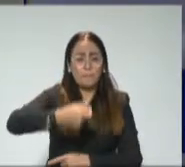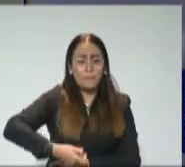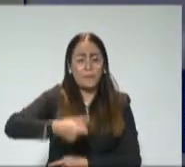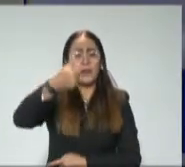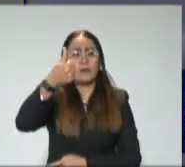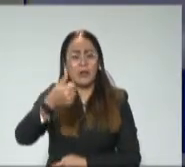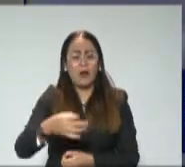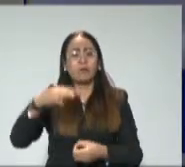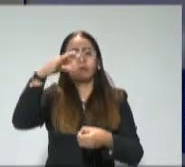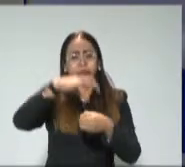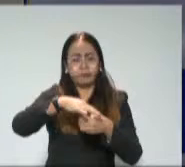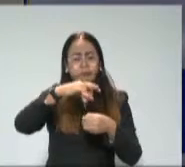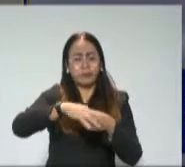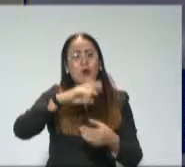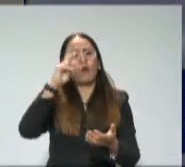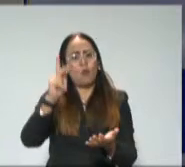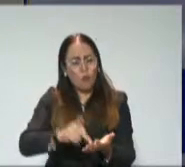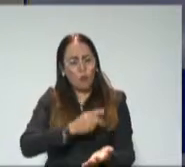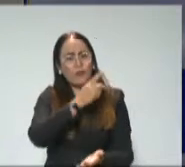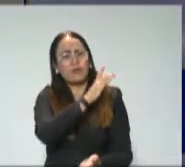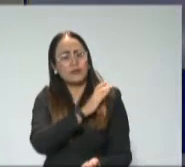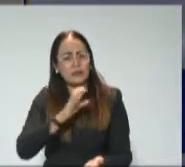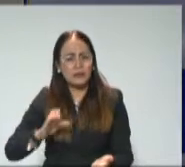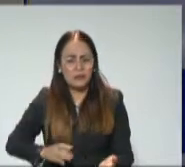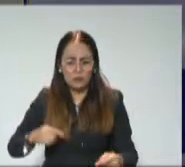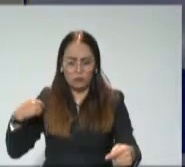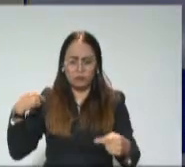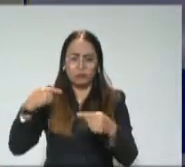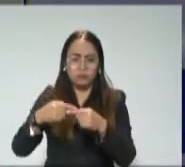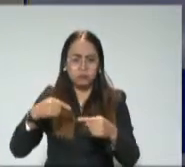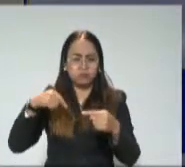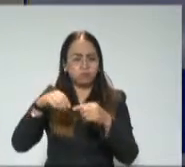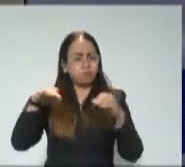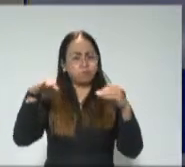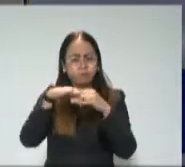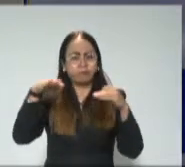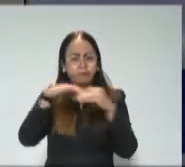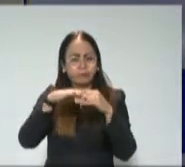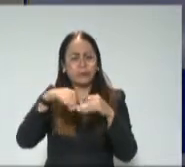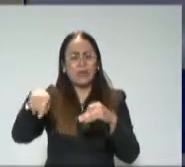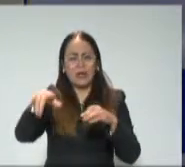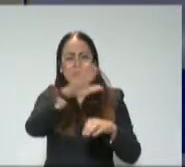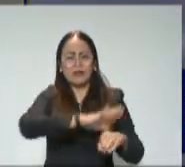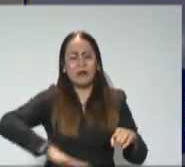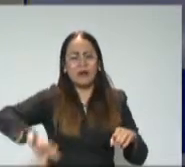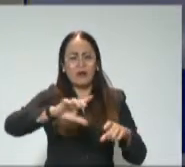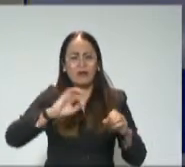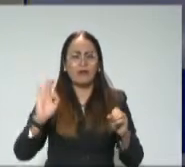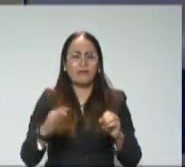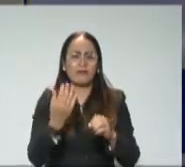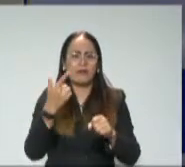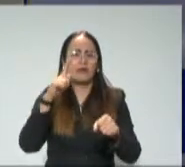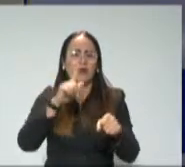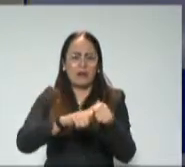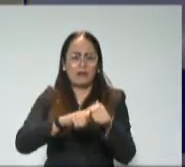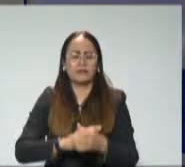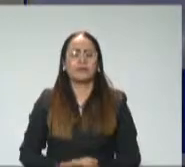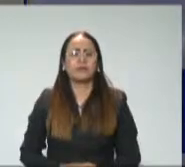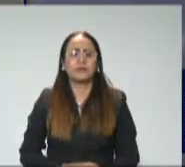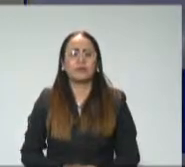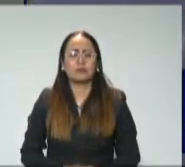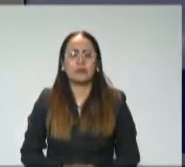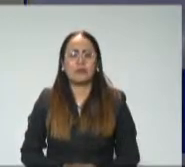consecutiva de legisladores en el ámbito Federal la pandemia impidió